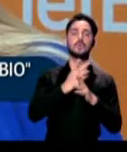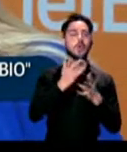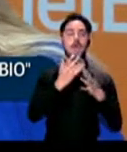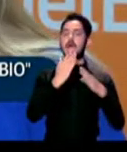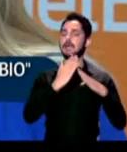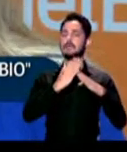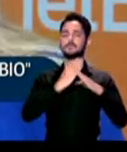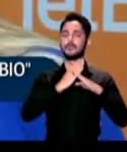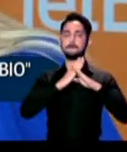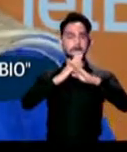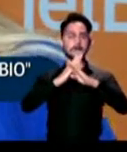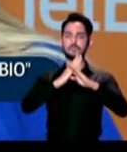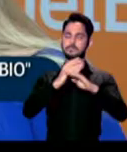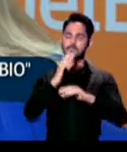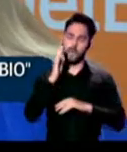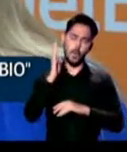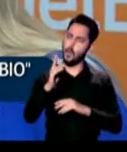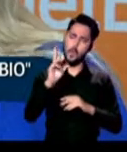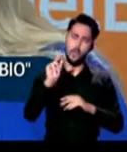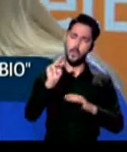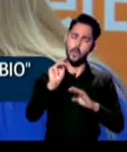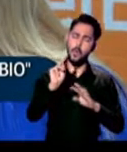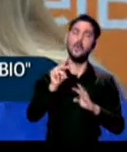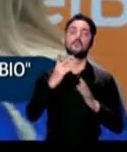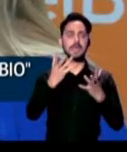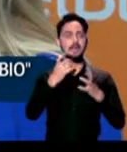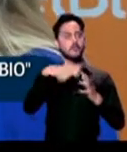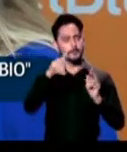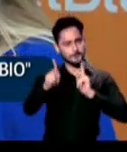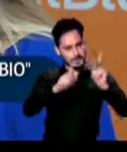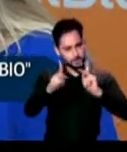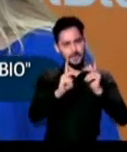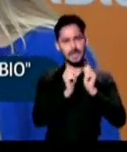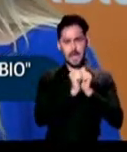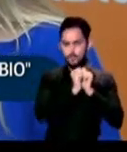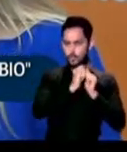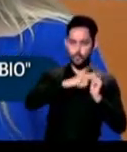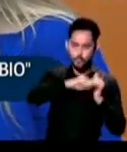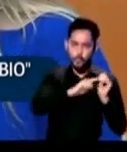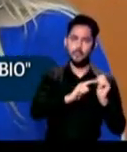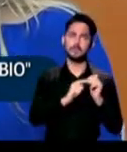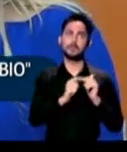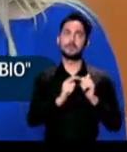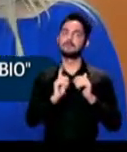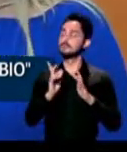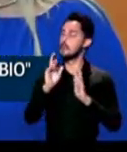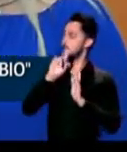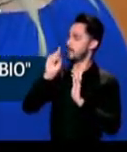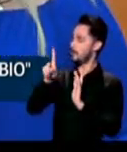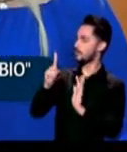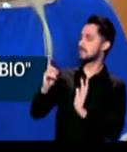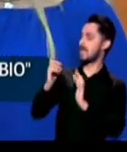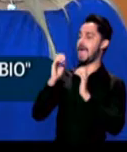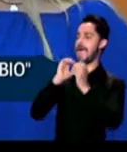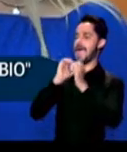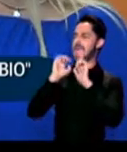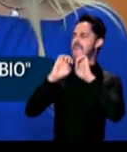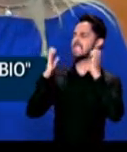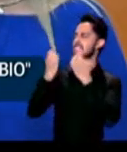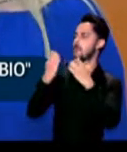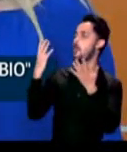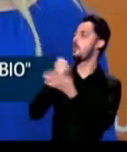se exprese, que los vea y que pueda estar cerca de ellos el mayor tiempo posible. Y la pregunta obligatoria, ¿a qué equipo usted le va hoy? Oh my God, a Puerto